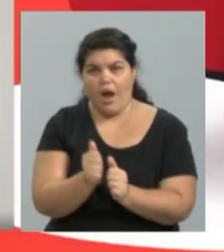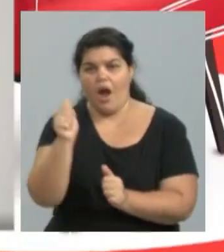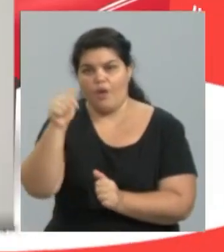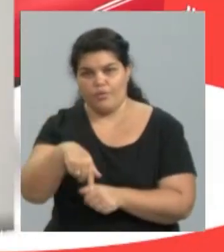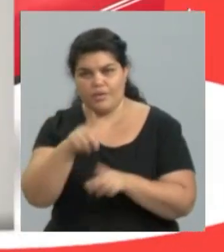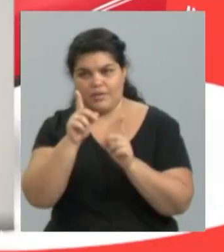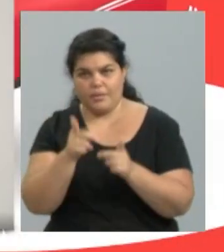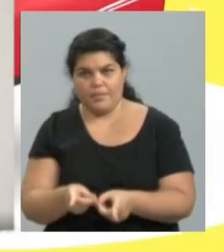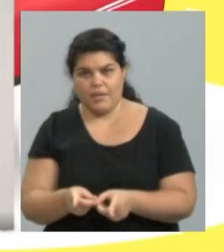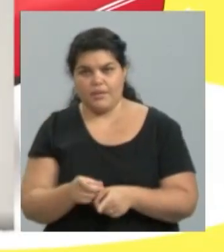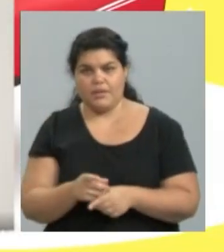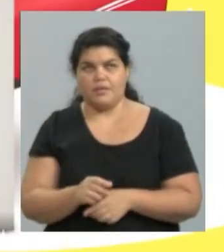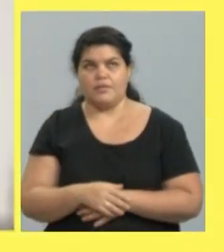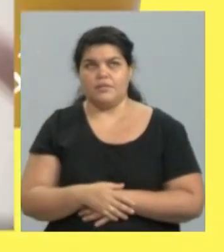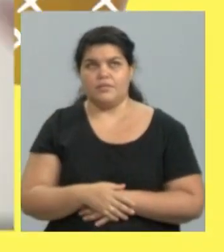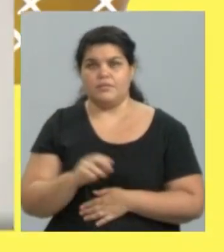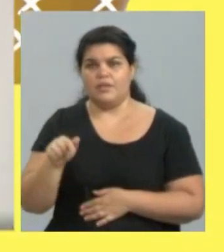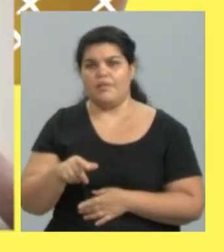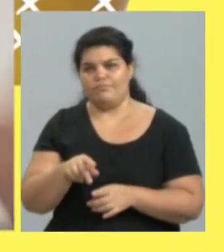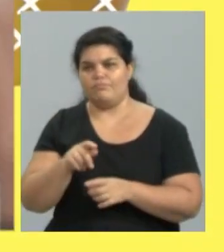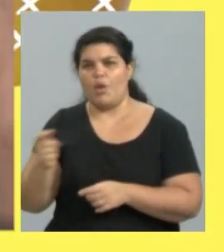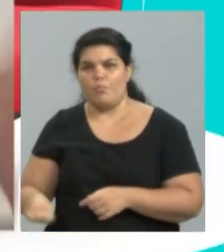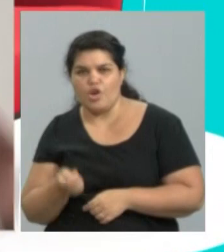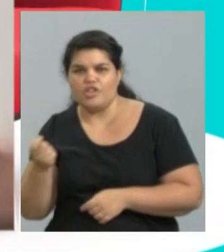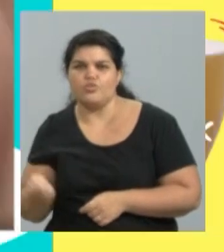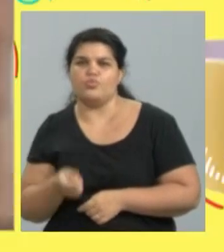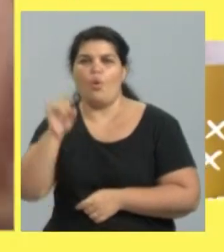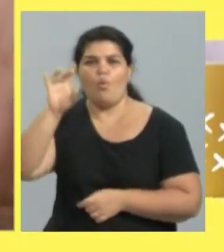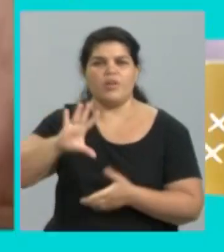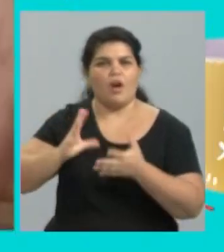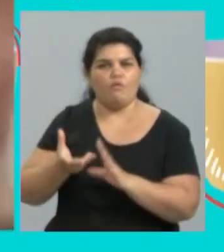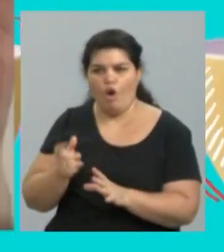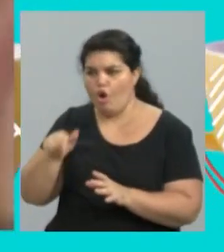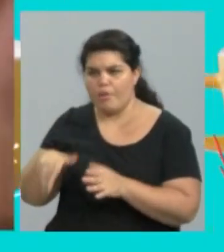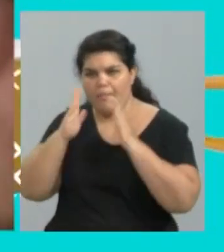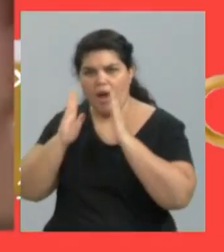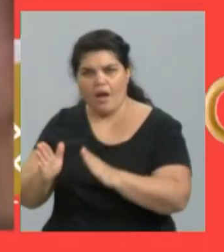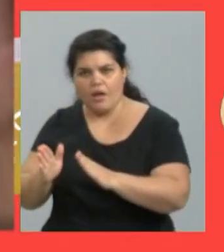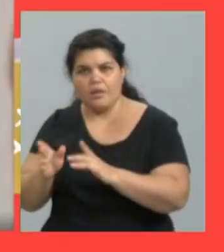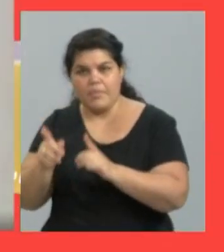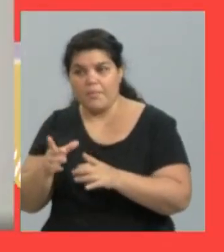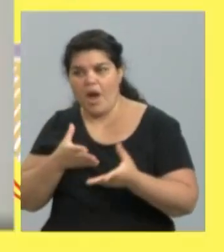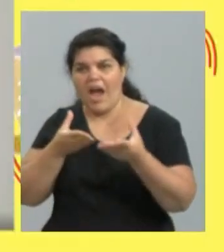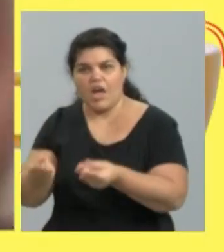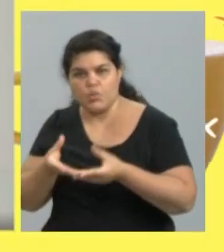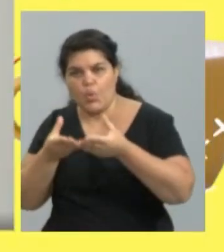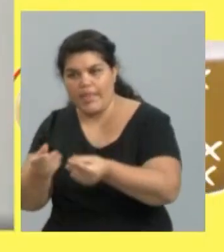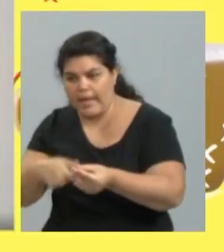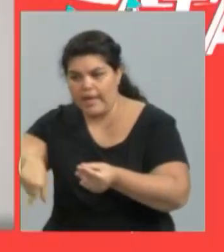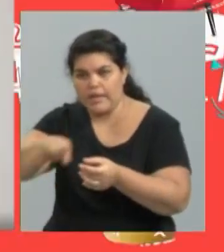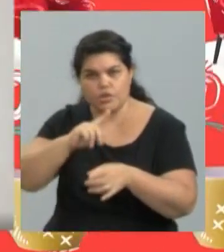involucradas como en esta situación de la prostitución como único destino, y empezar a hacer un